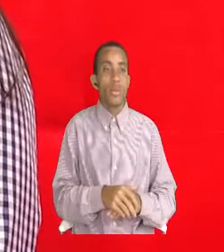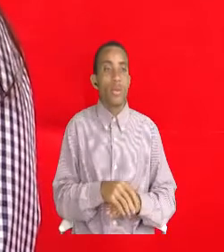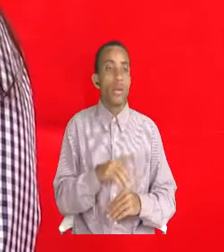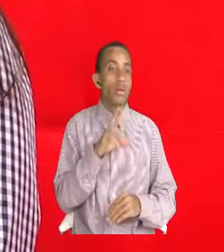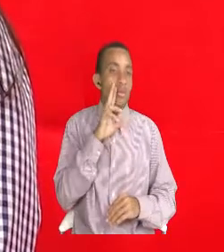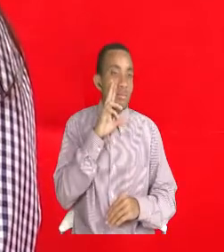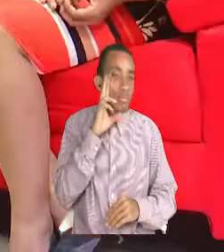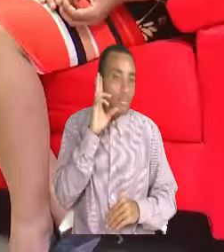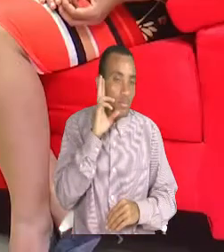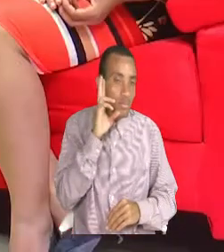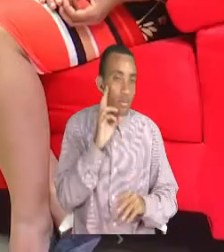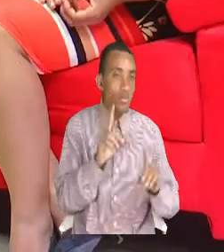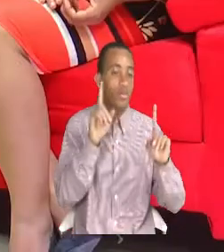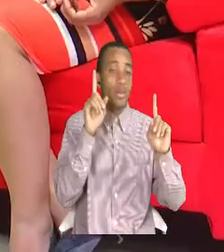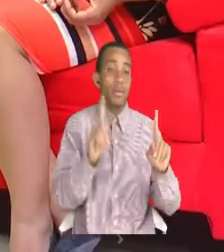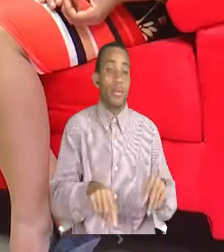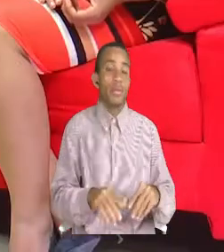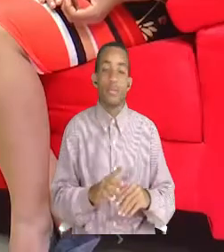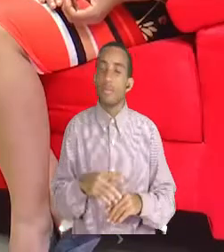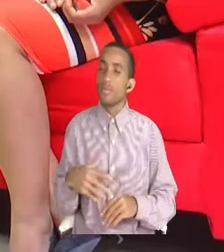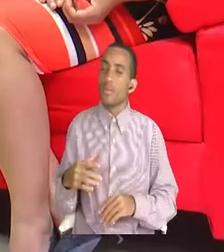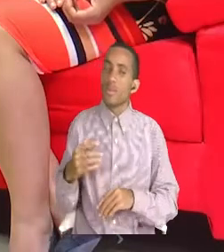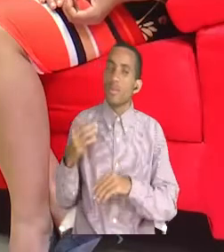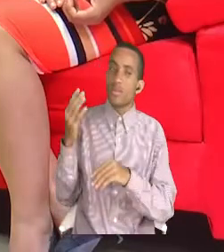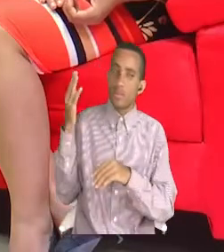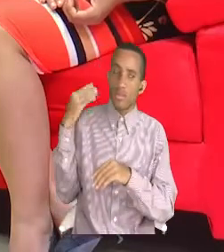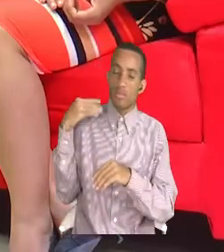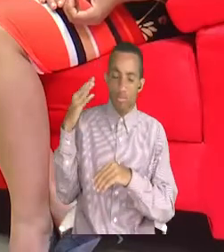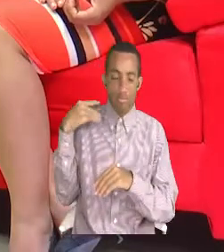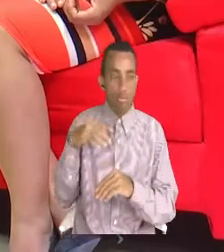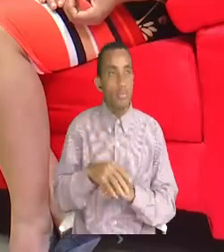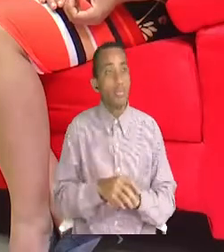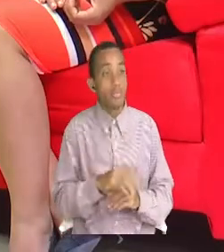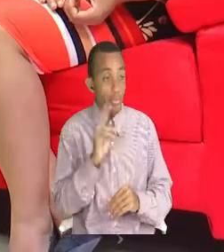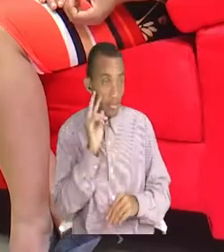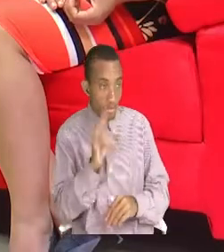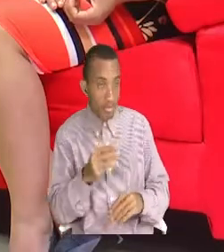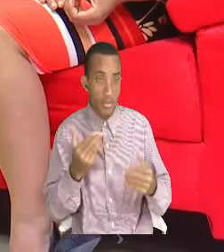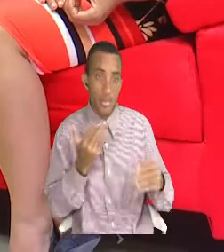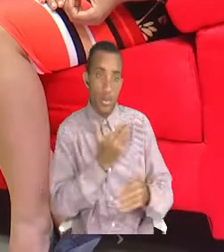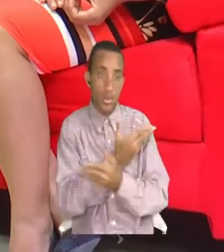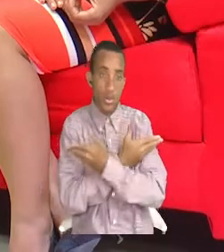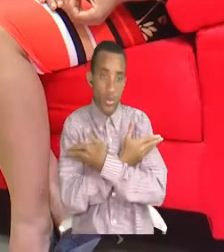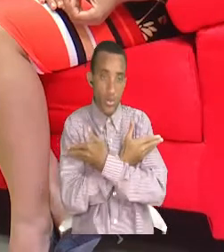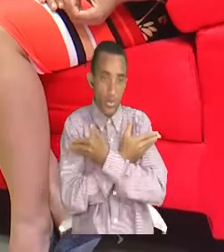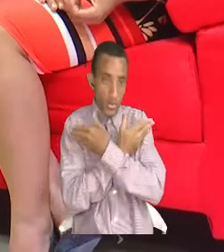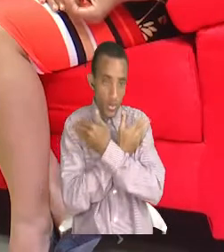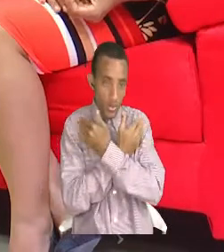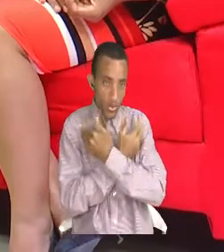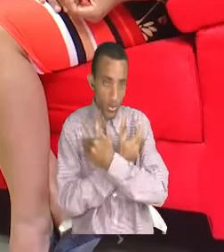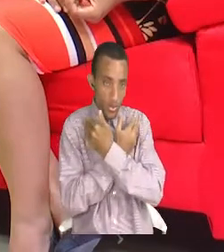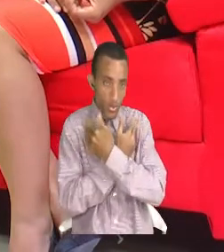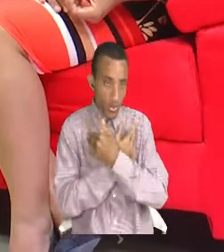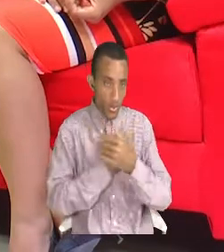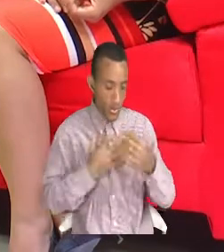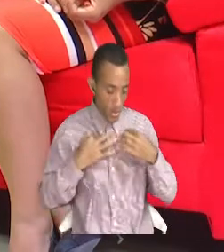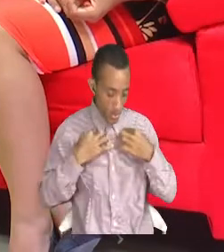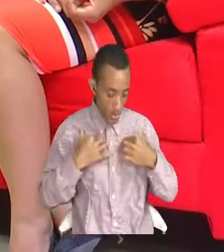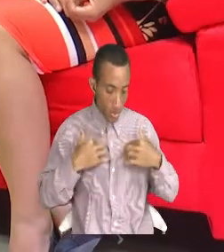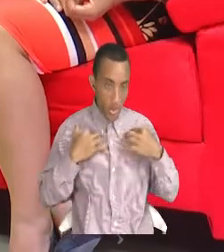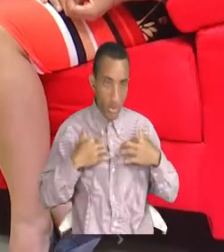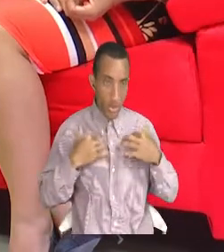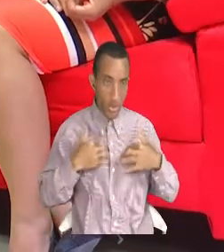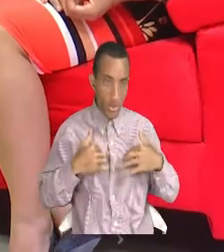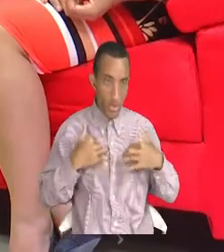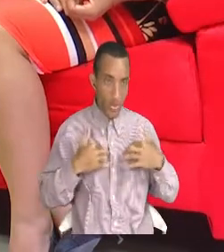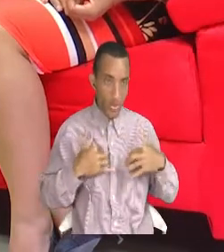manejan últimamente en las tendencias que están manejando ustedes, pues porque yo que días le vi una blusa a Jennifer Divina, y también estoy viéndote una que tienes con unos